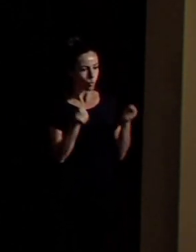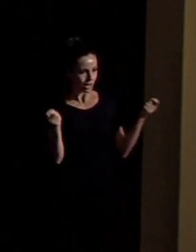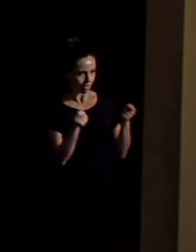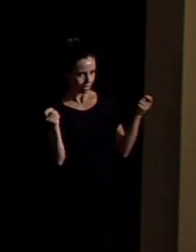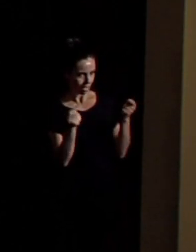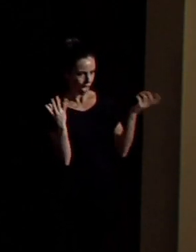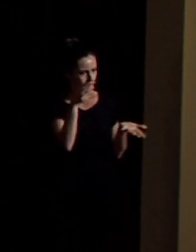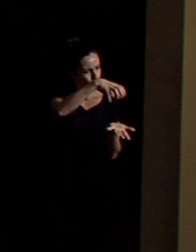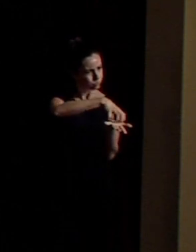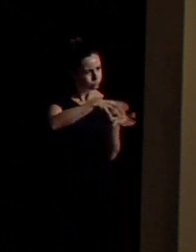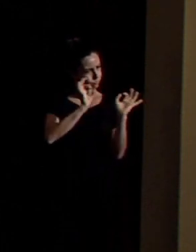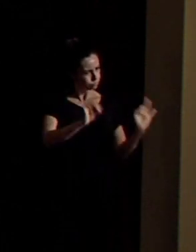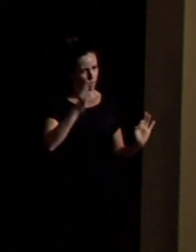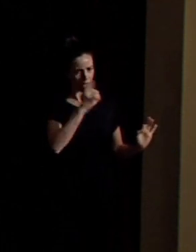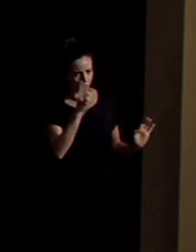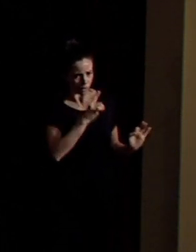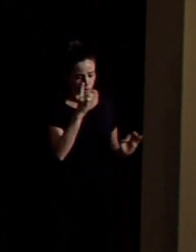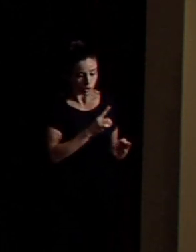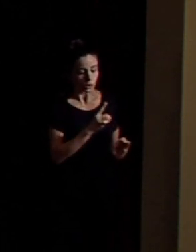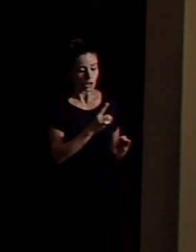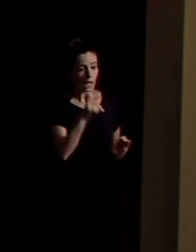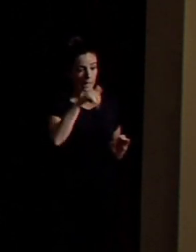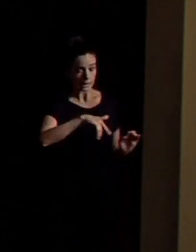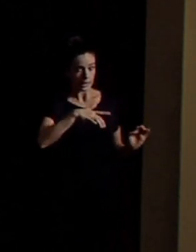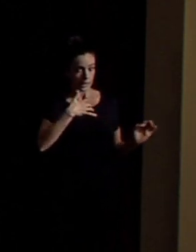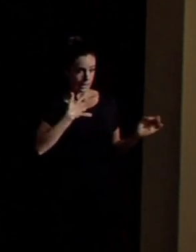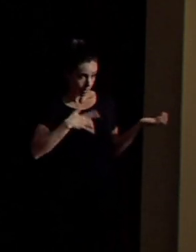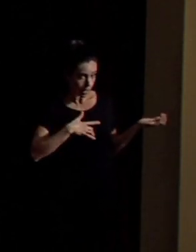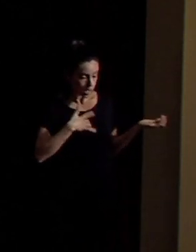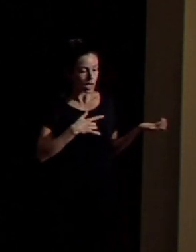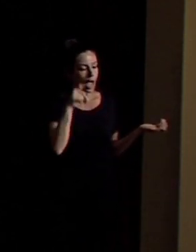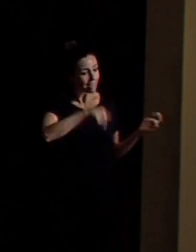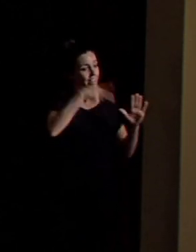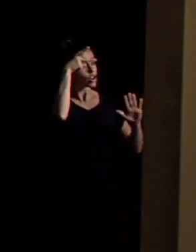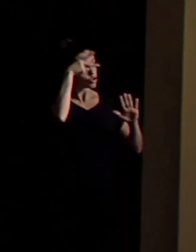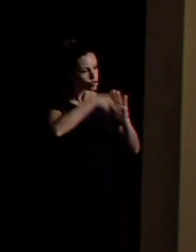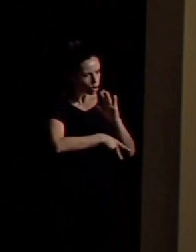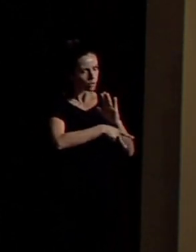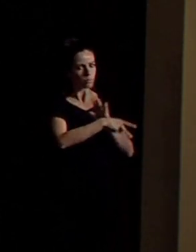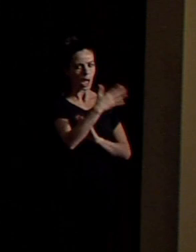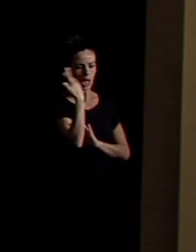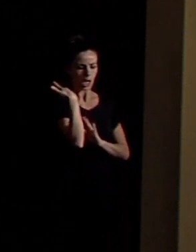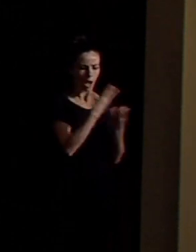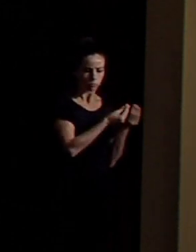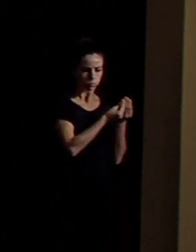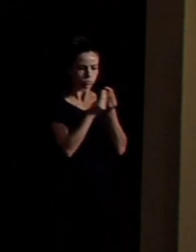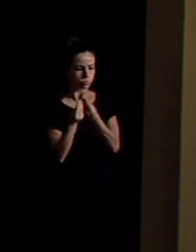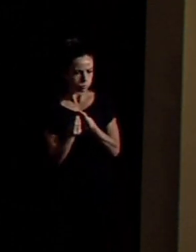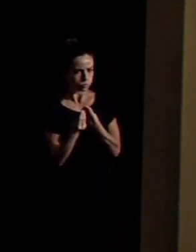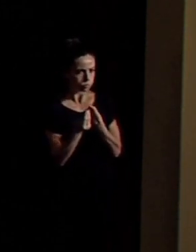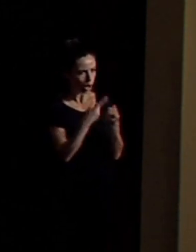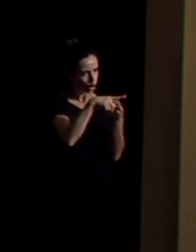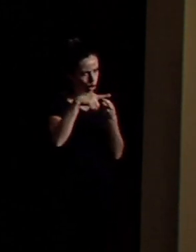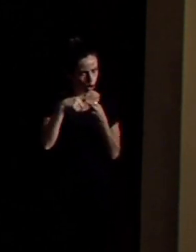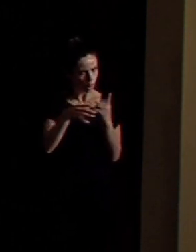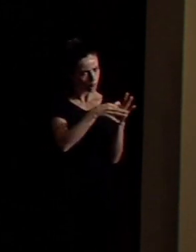puticlubs, de los lugares de alterne en nuestra ciudad, esa normativa lleva aparejada más cosas,